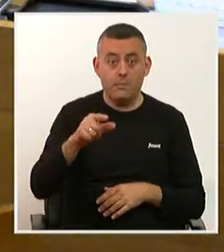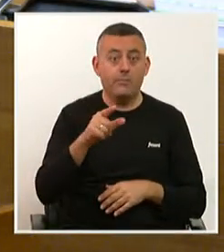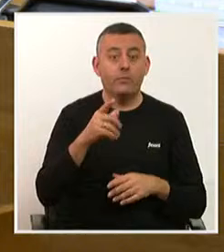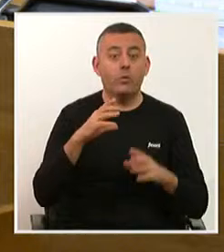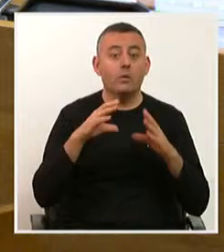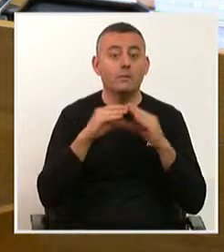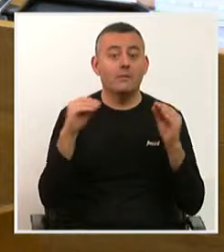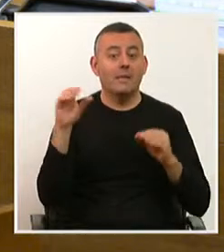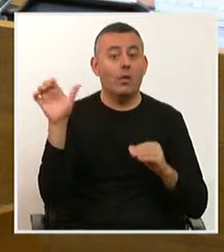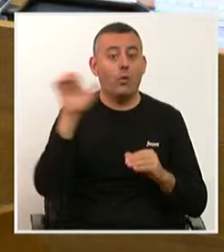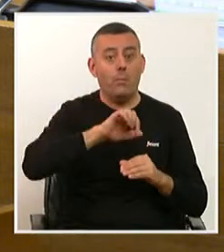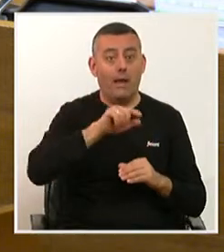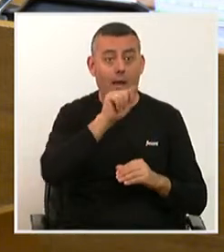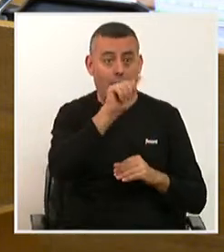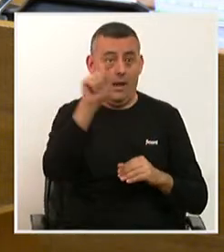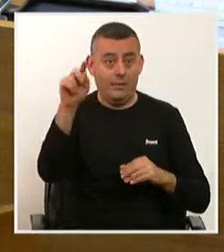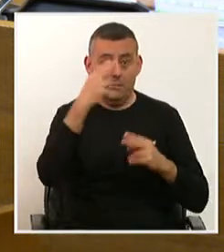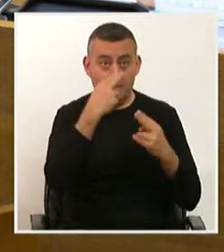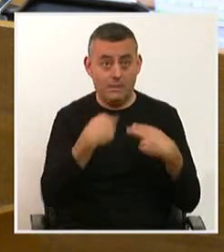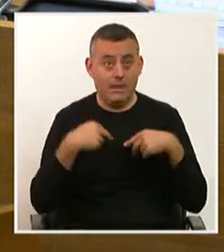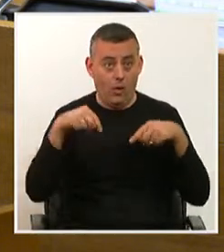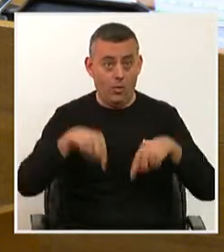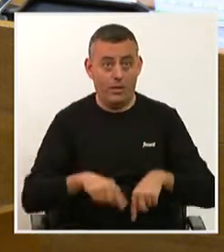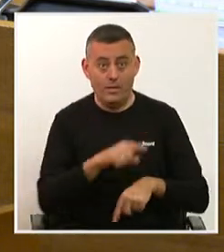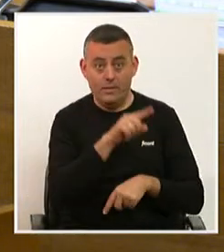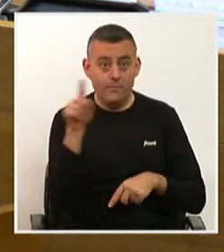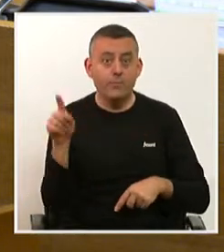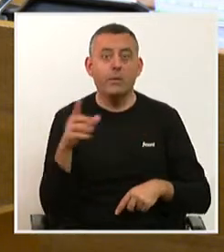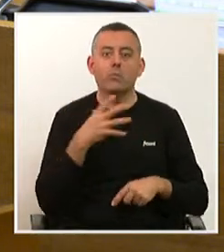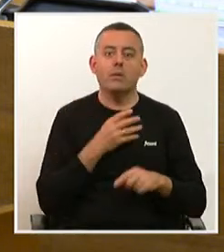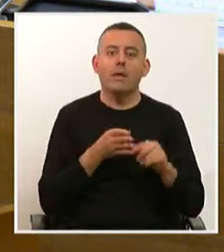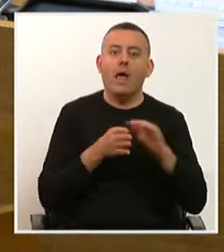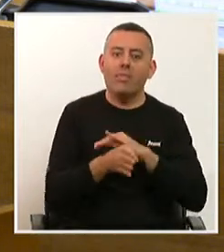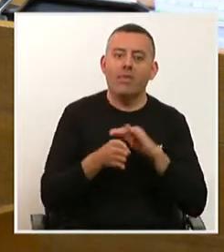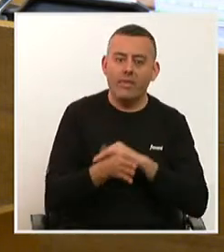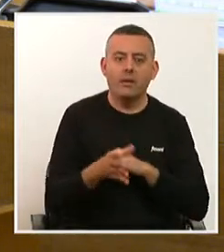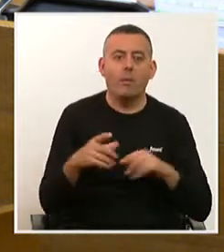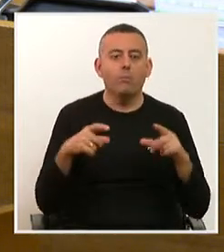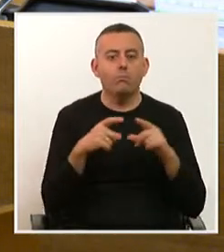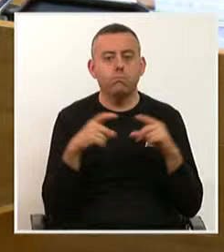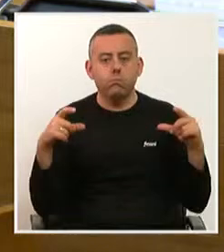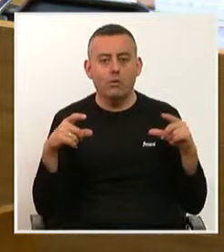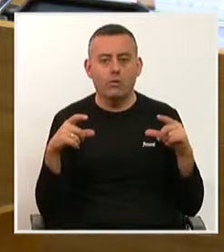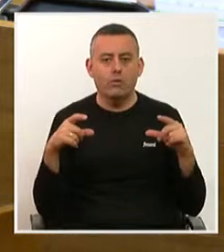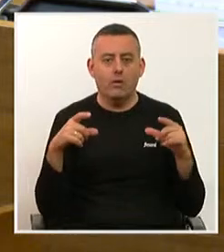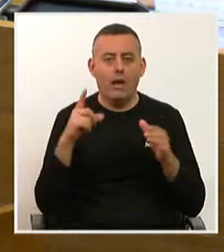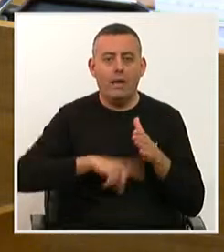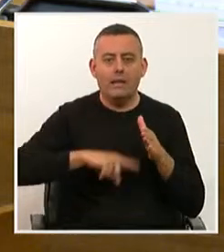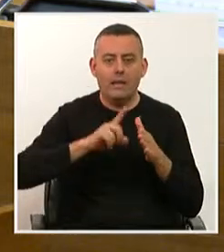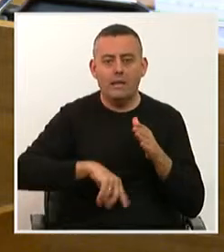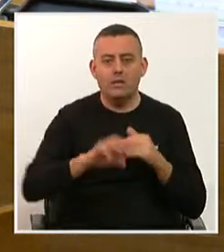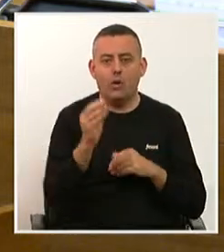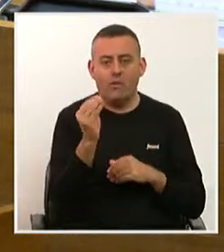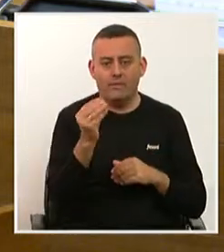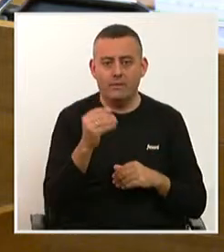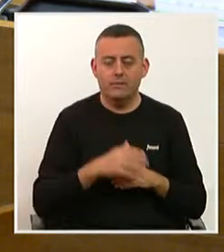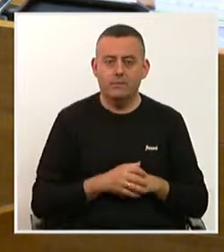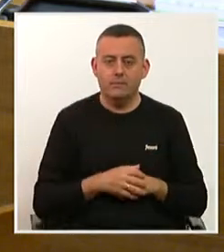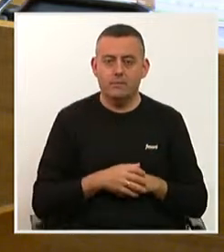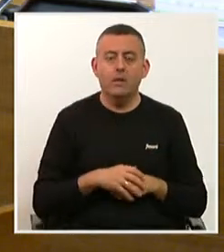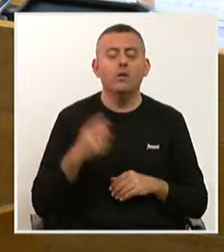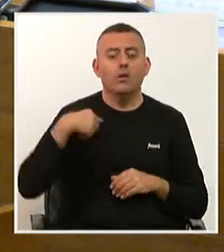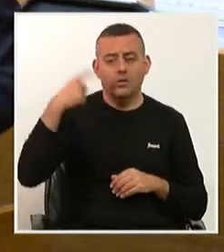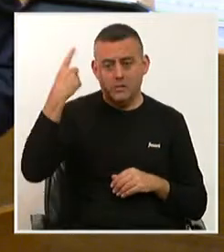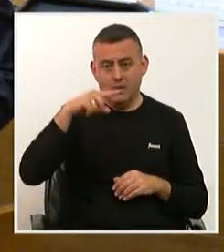nos visit esta mañana puedan Acceder al alquiler al Bono alquiler joven en esta comunidad eso es Sí yo sé que les pesa porque que en